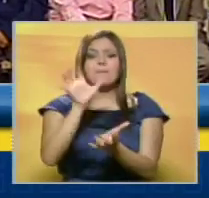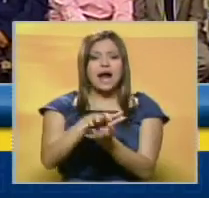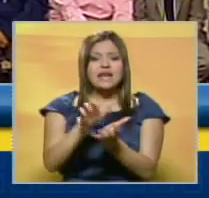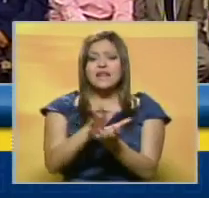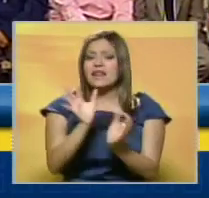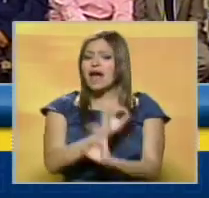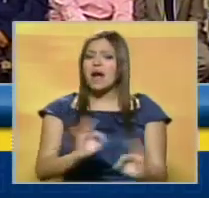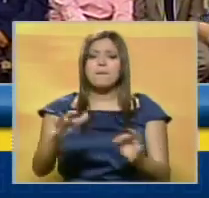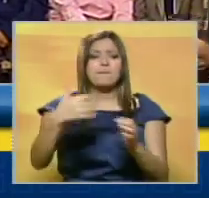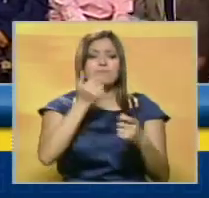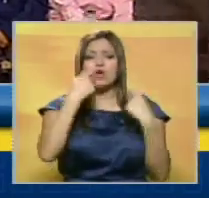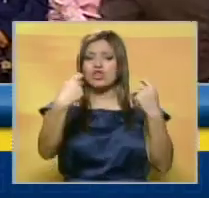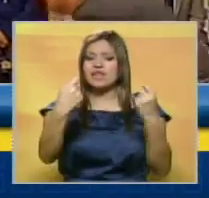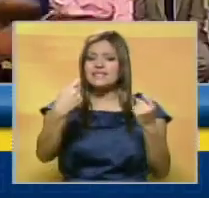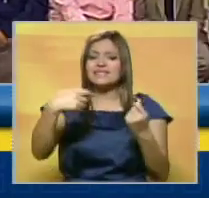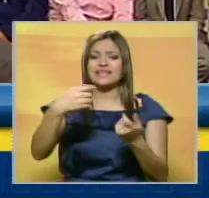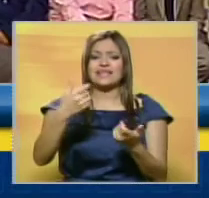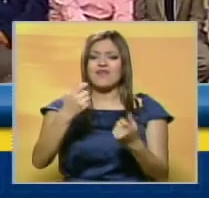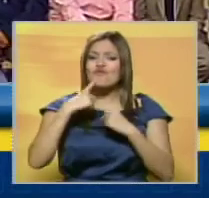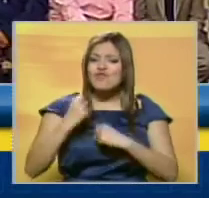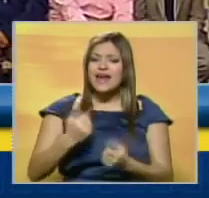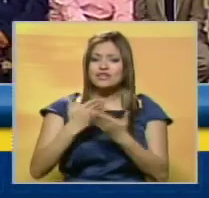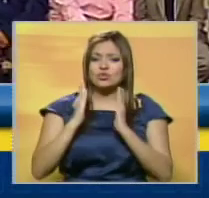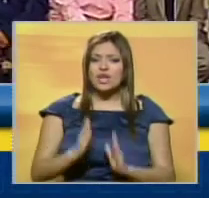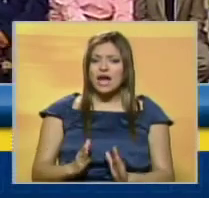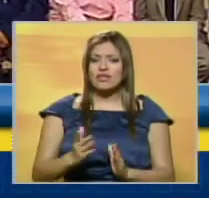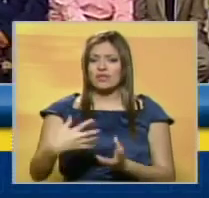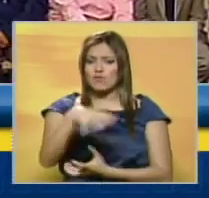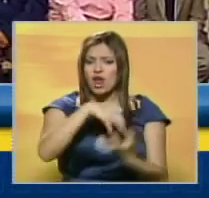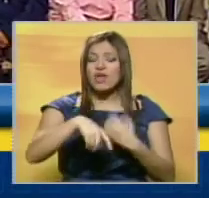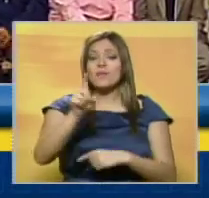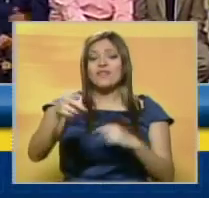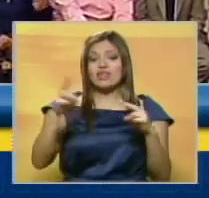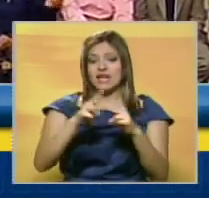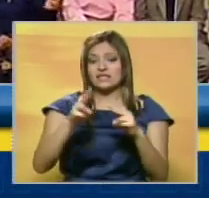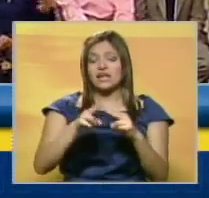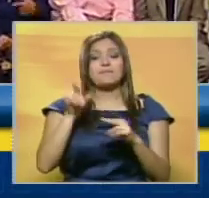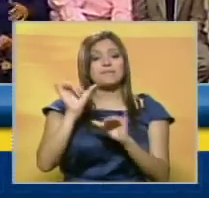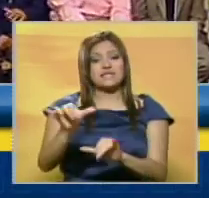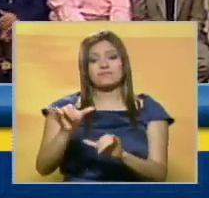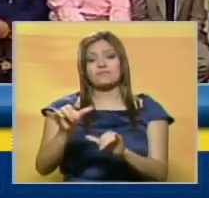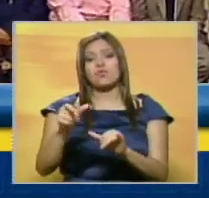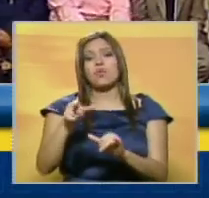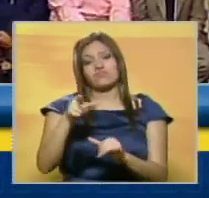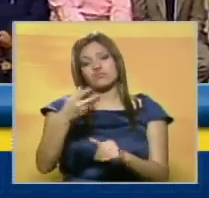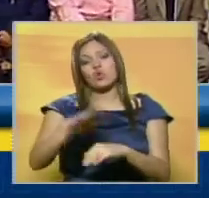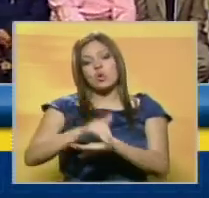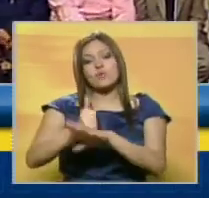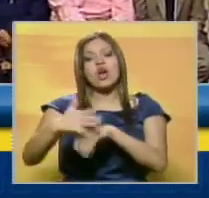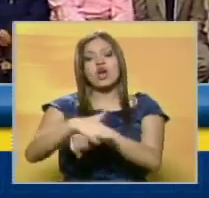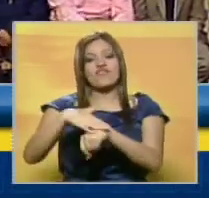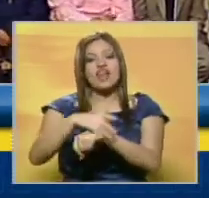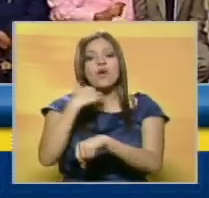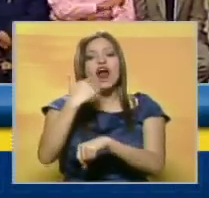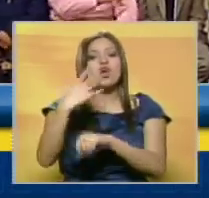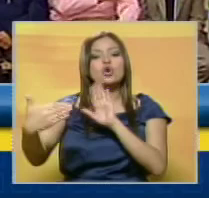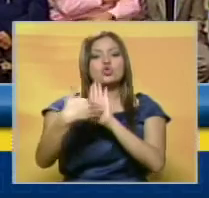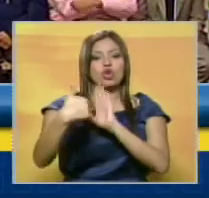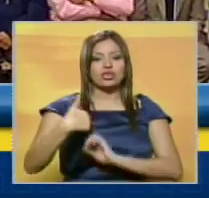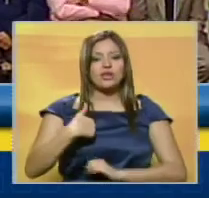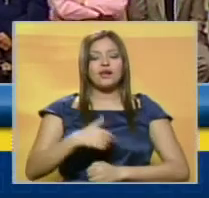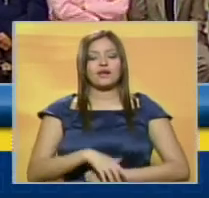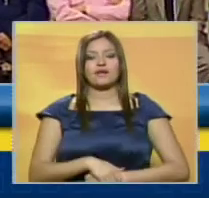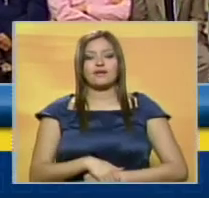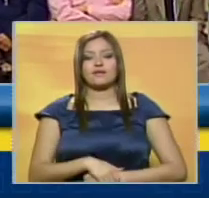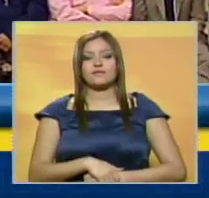no hubo protesta violenta por parte de los estudiantes, y también en el Táchira aseguran que allí se montó una olla por parte del gobierno. Han